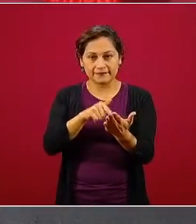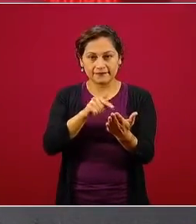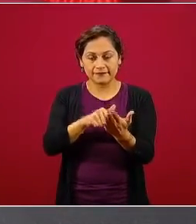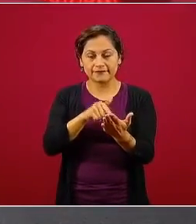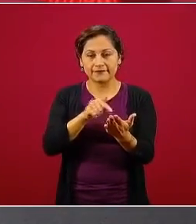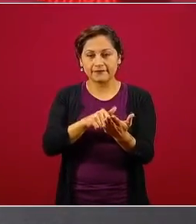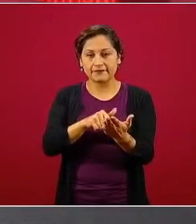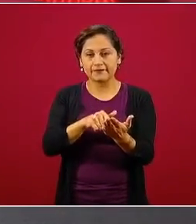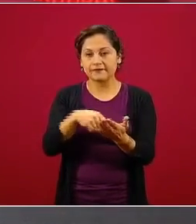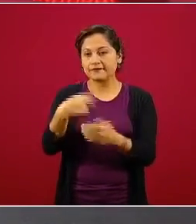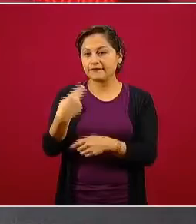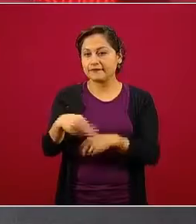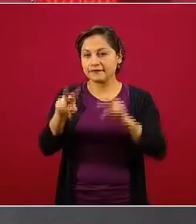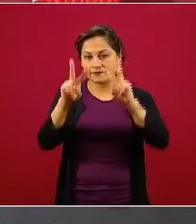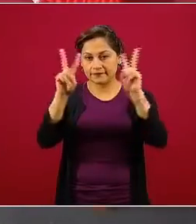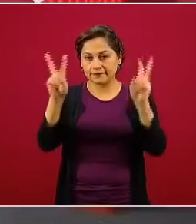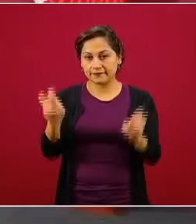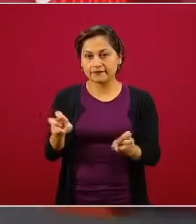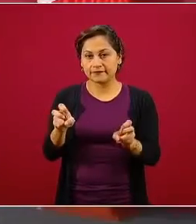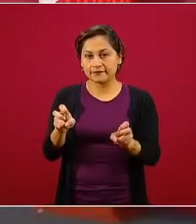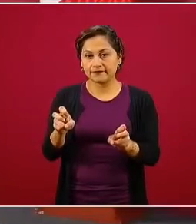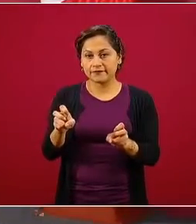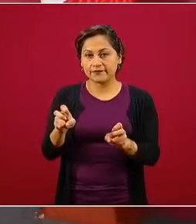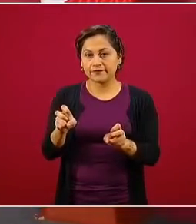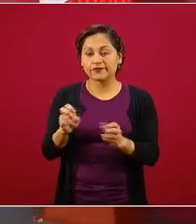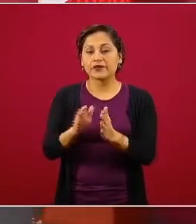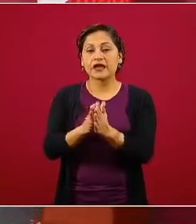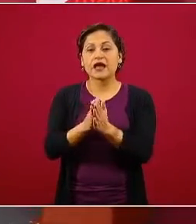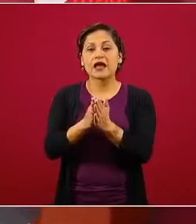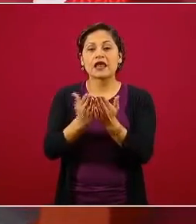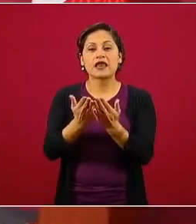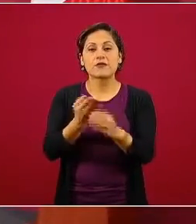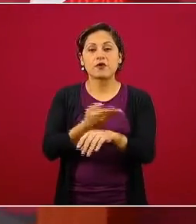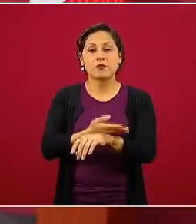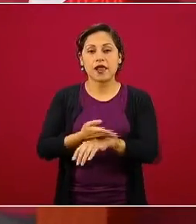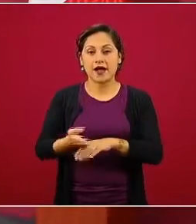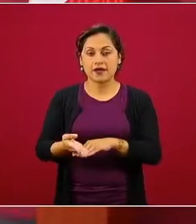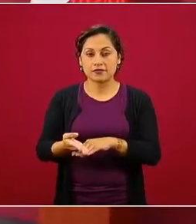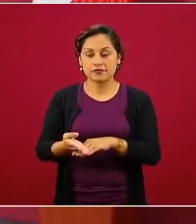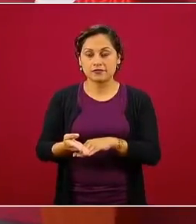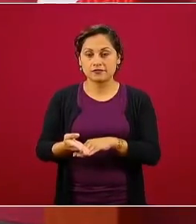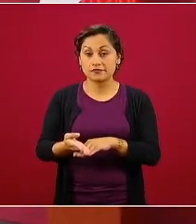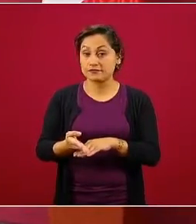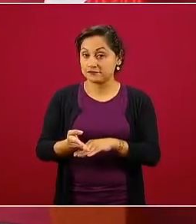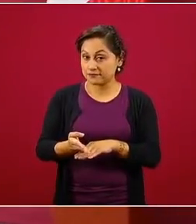se llamaba o se llama el Libro Blanco, imagínense.